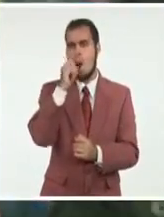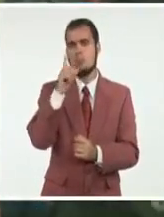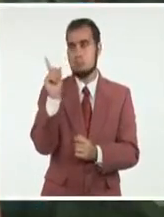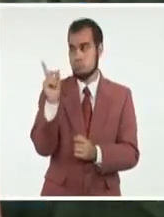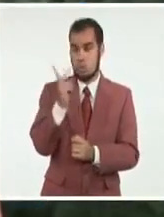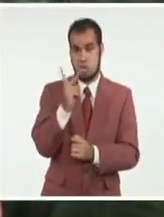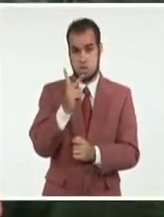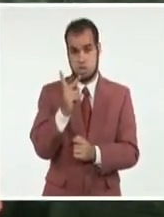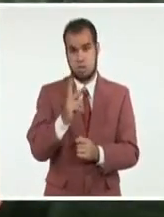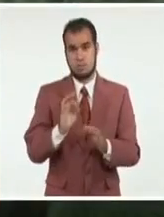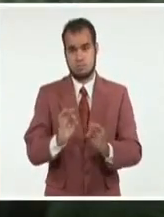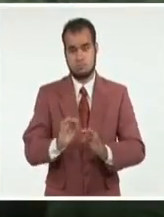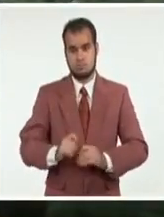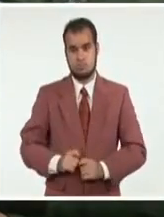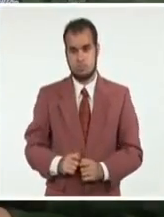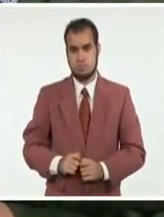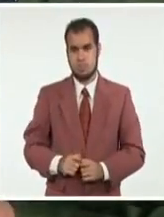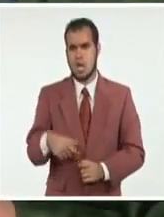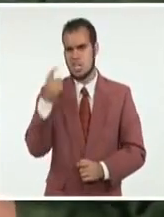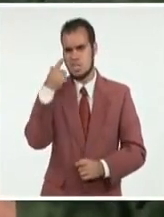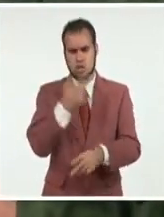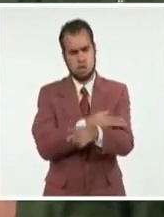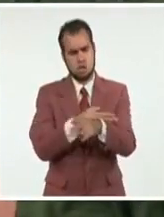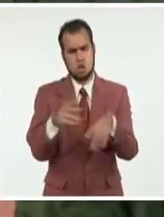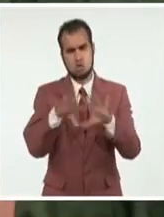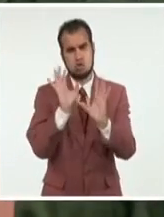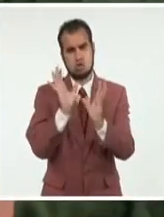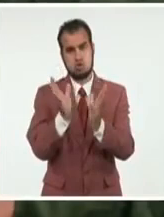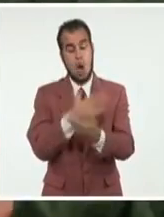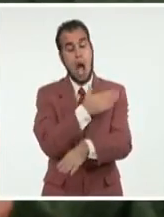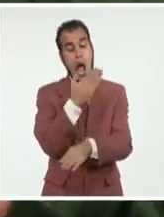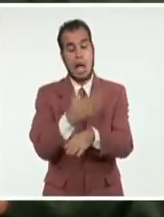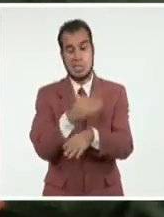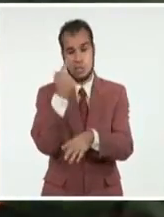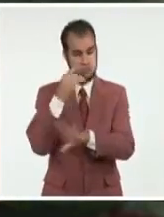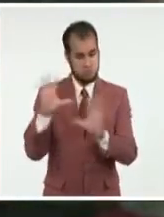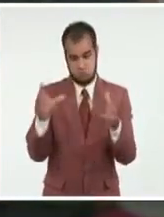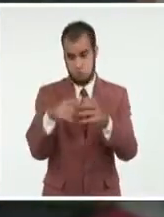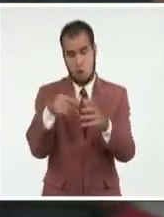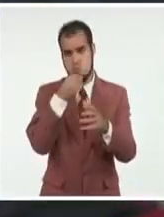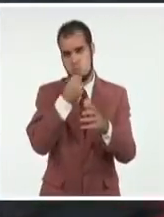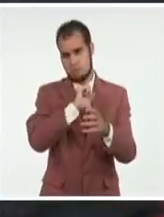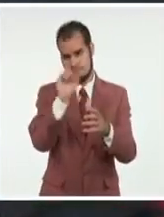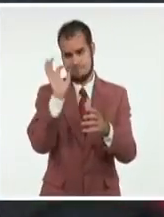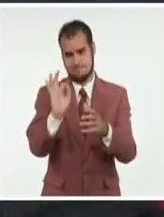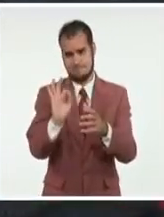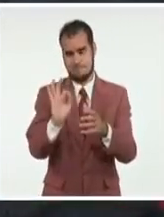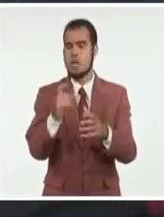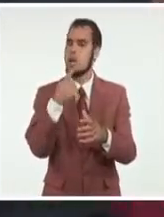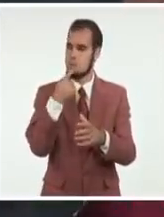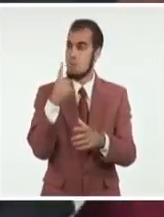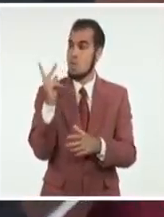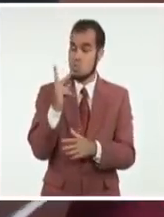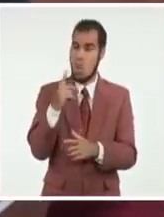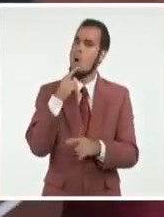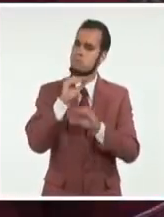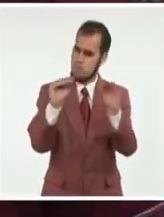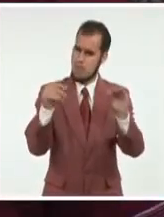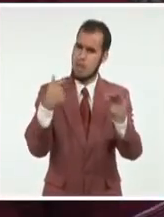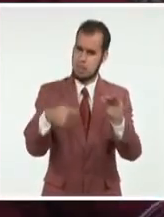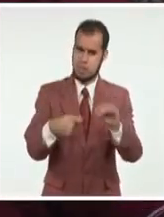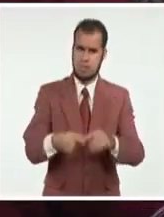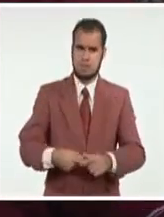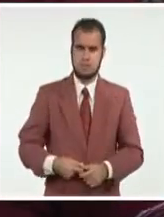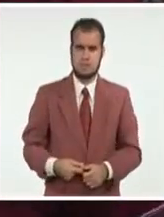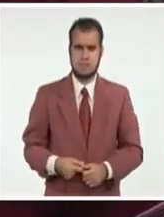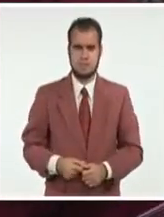Córdoba. A lo largo de la historia, la unidad es la señal de triunfo y ese es el llamado que hacen estos hombres para hacer un